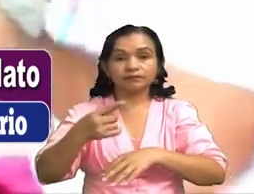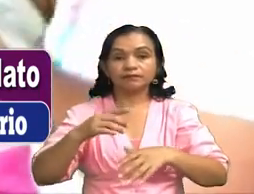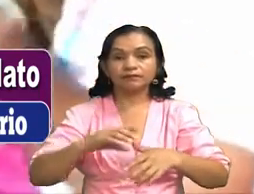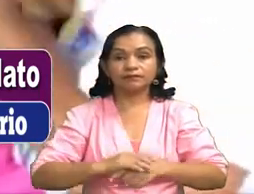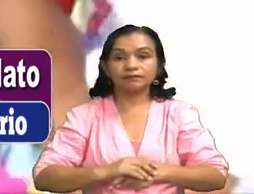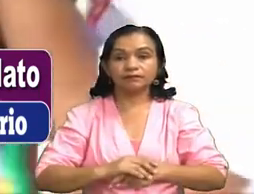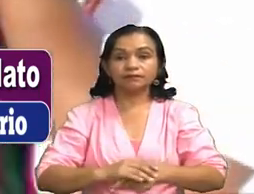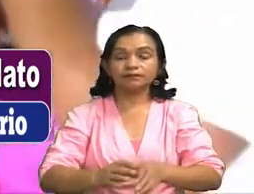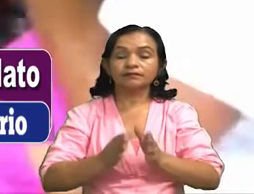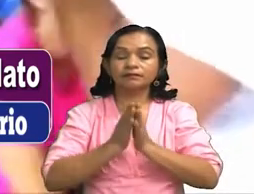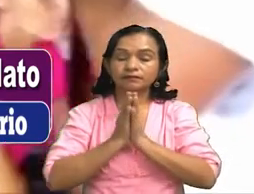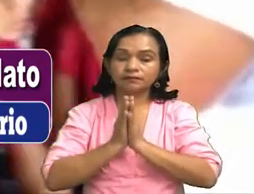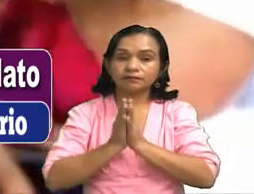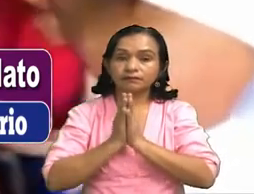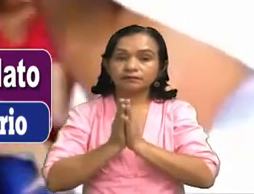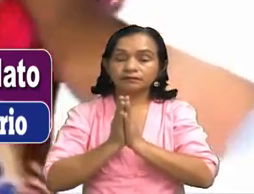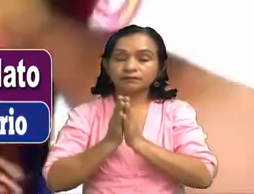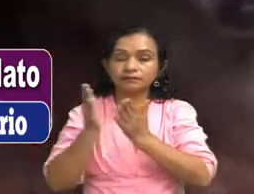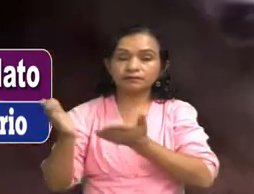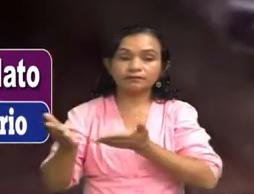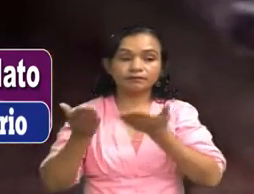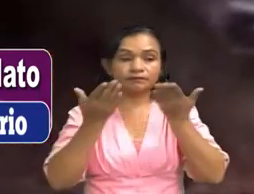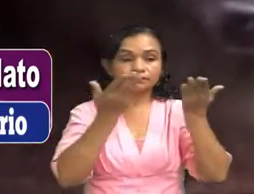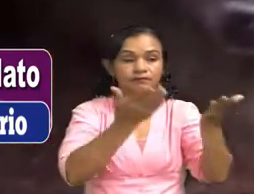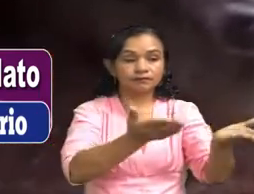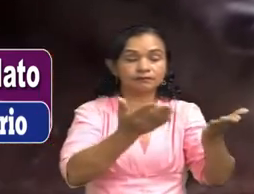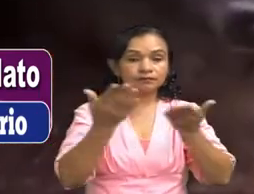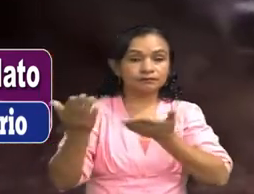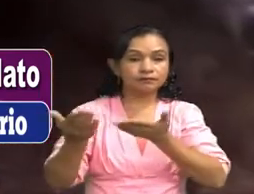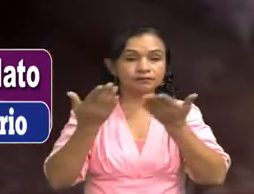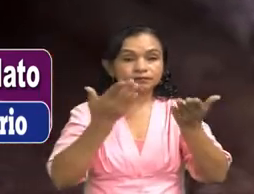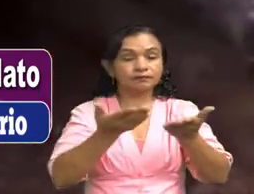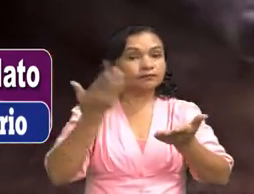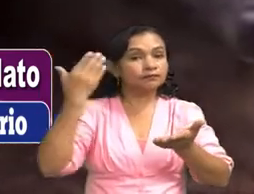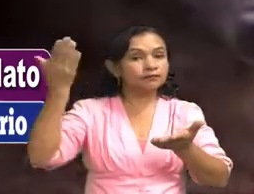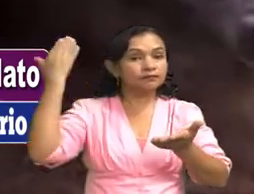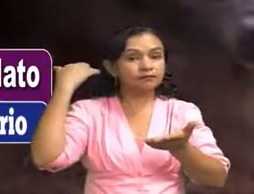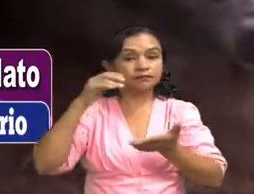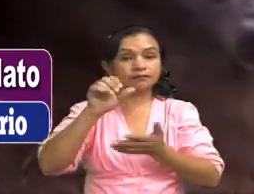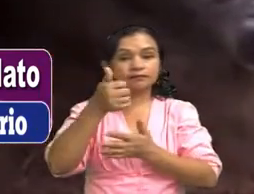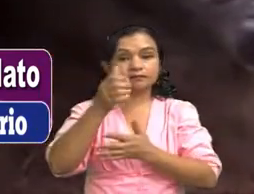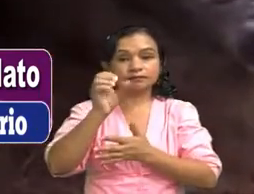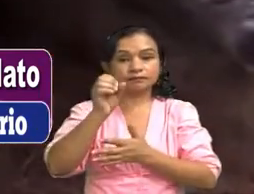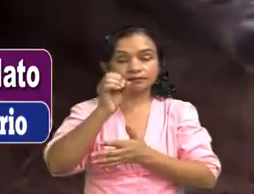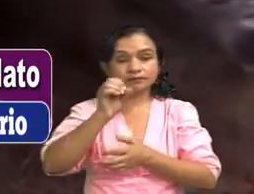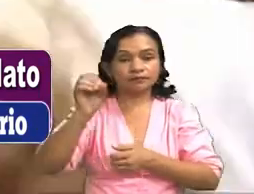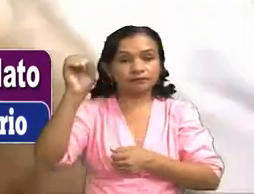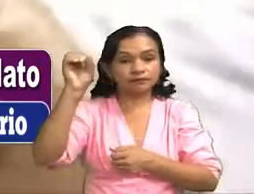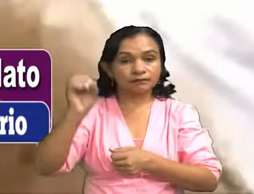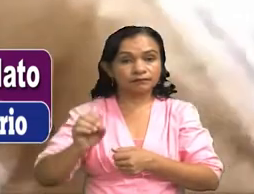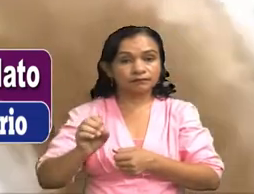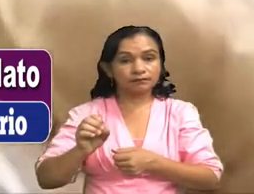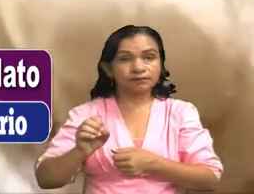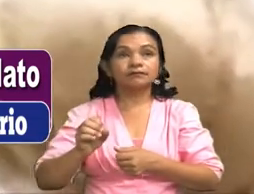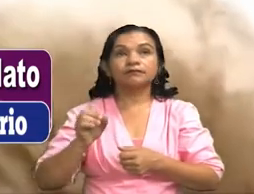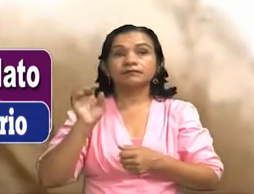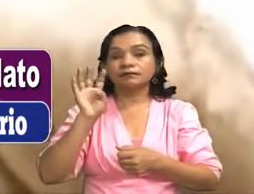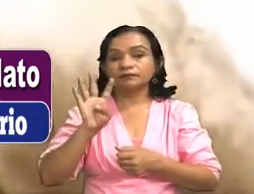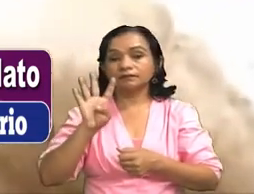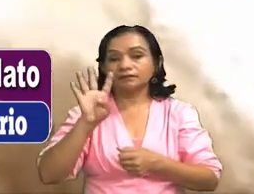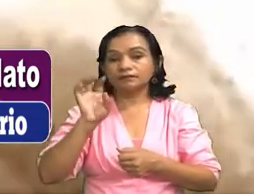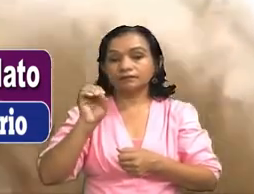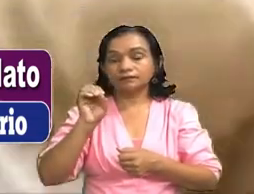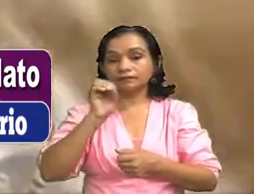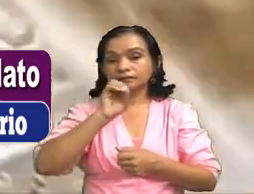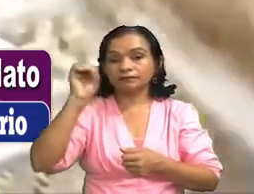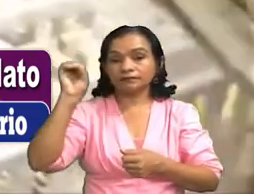que se donara en aquel tiempo el 60% y ellos iban a poner el